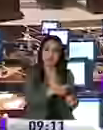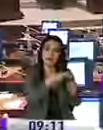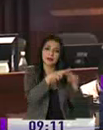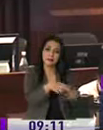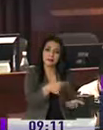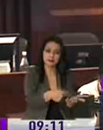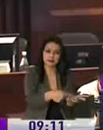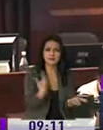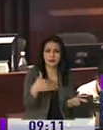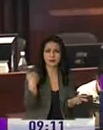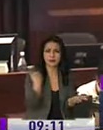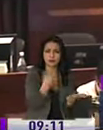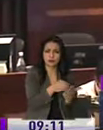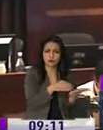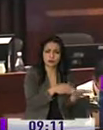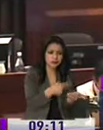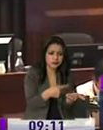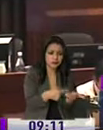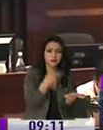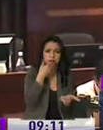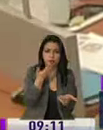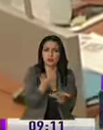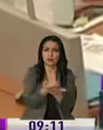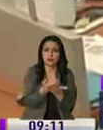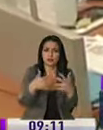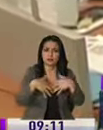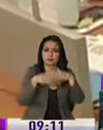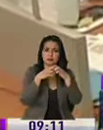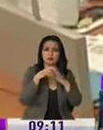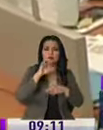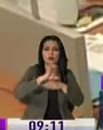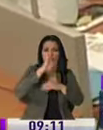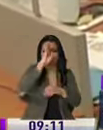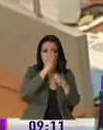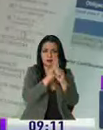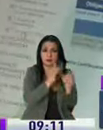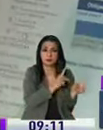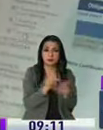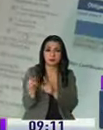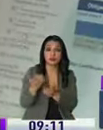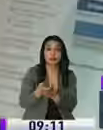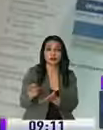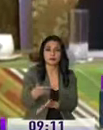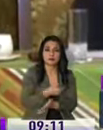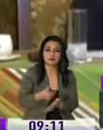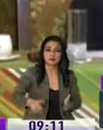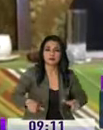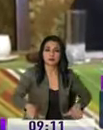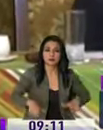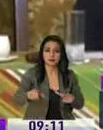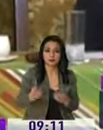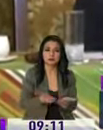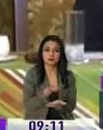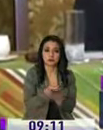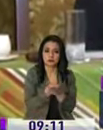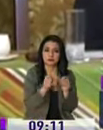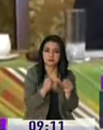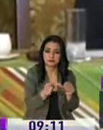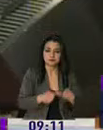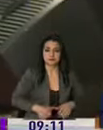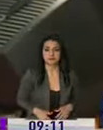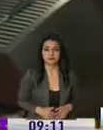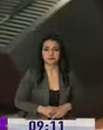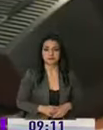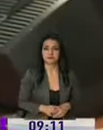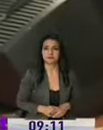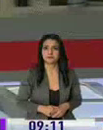proyecto de ley que busca contribuir a mejorar la economía nacional y está enmarcado en el plan económico del presidente Lenín Moreno.